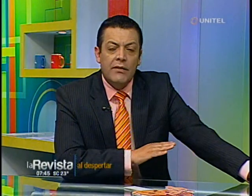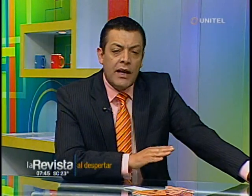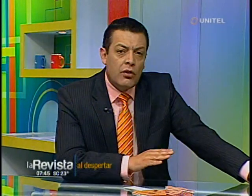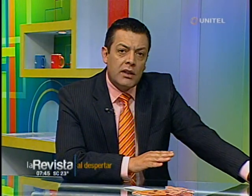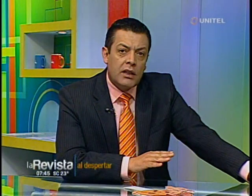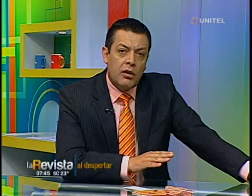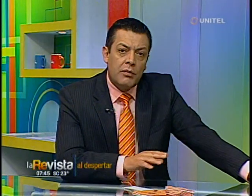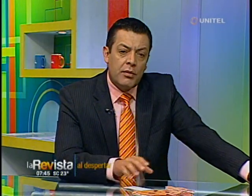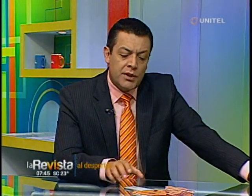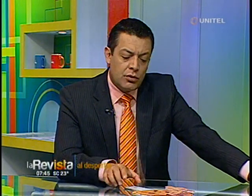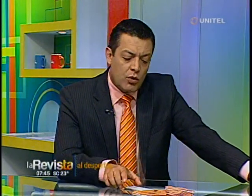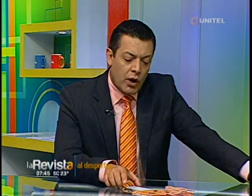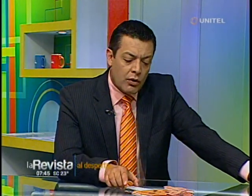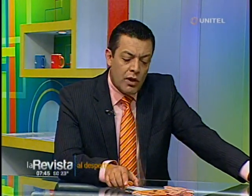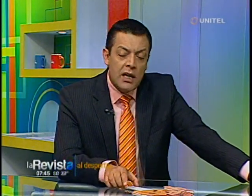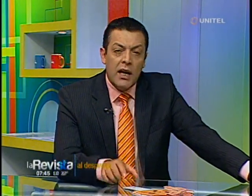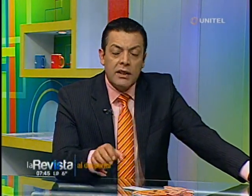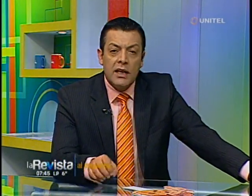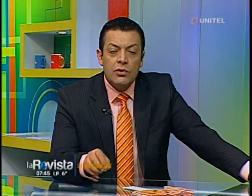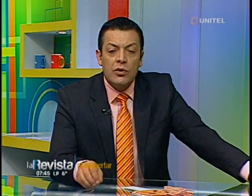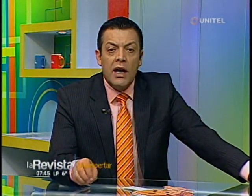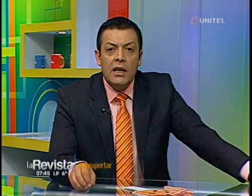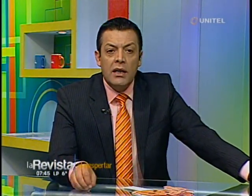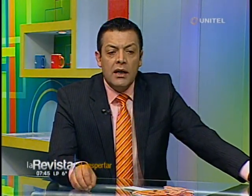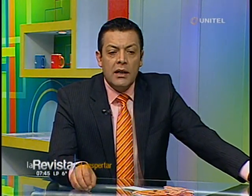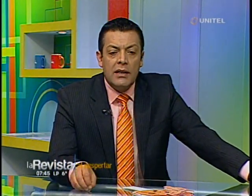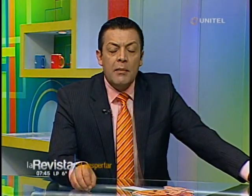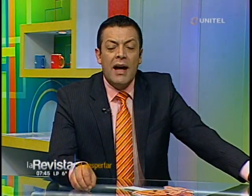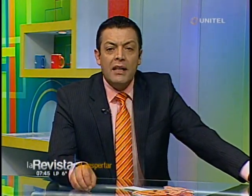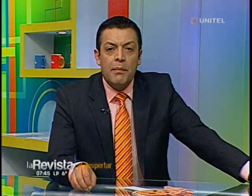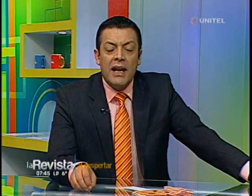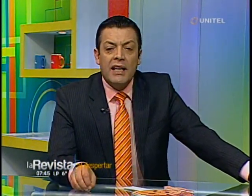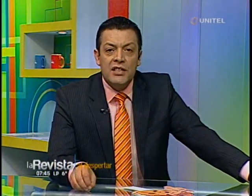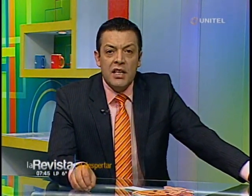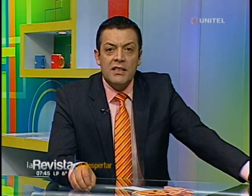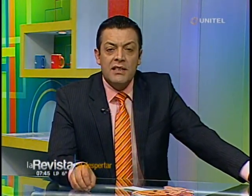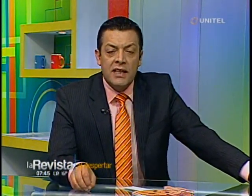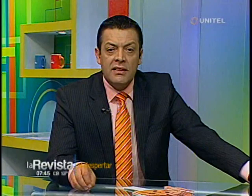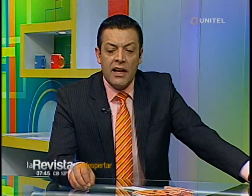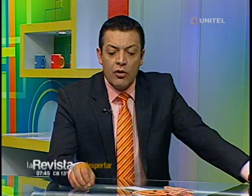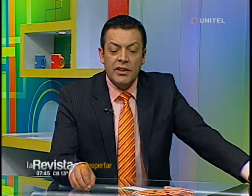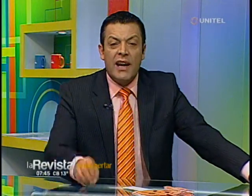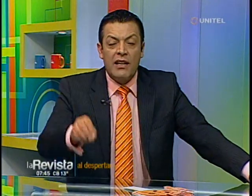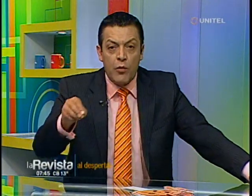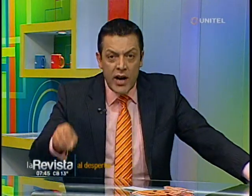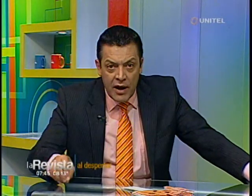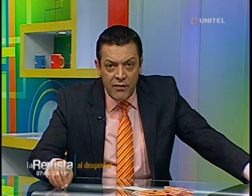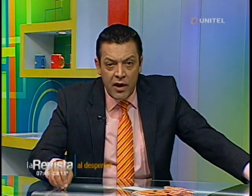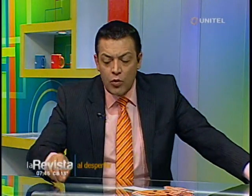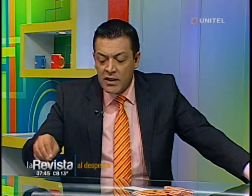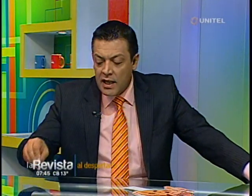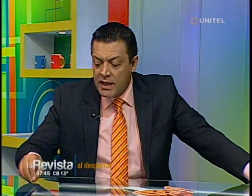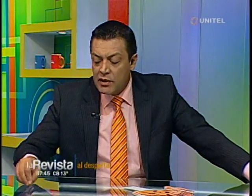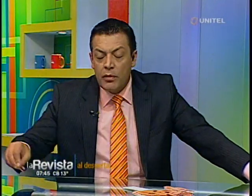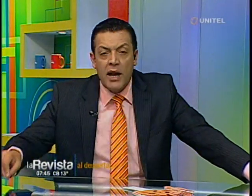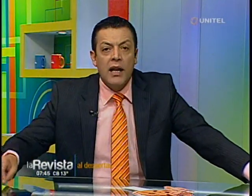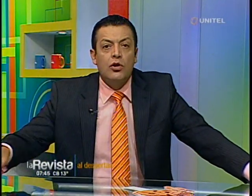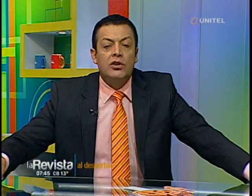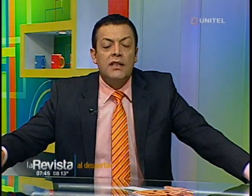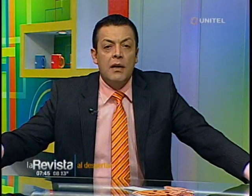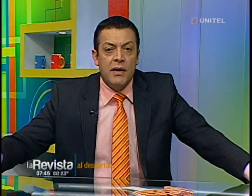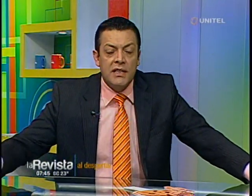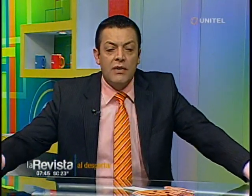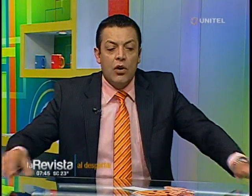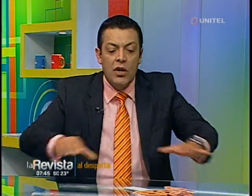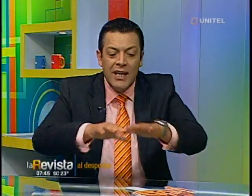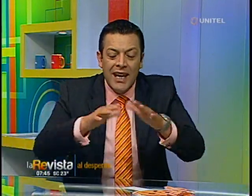se está hablando del Tratado de 1904. Esta es una demanda para que Chile se siente a negociar de buena fe una salida soberana a las